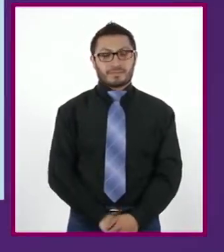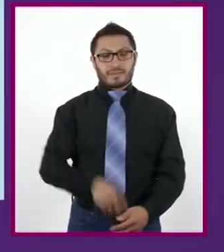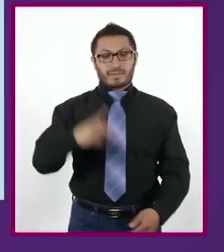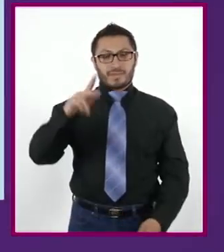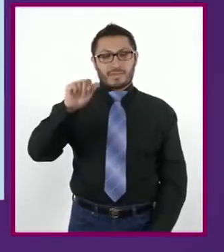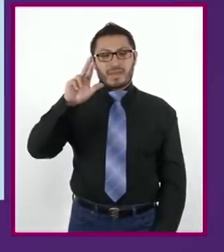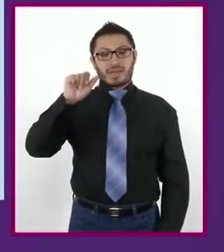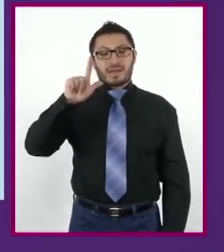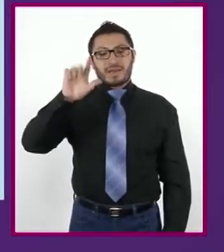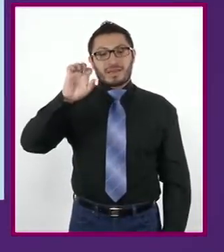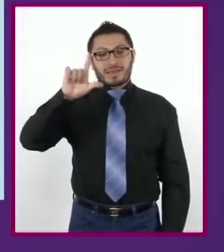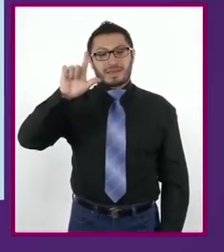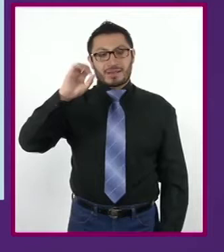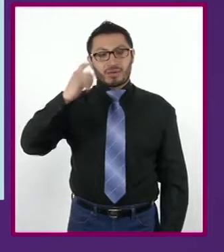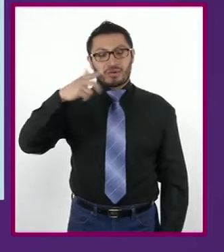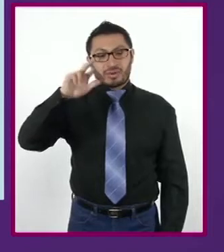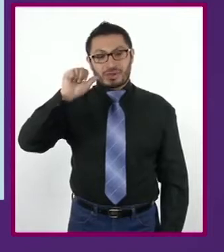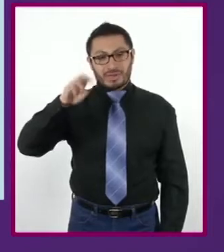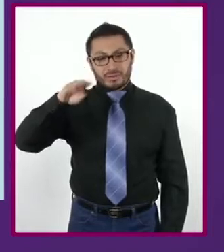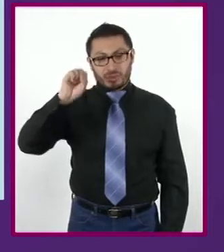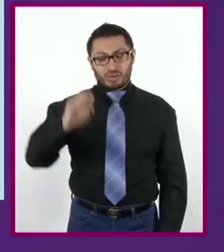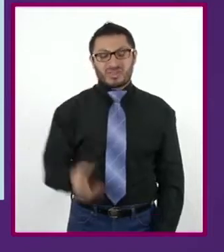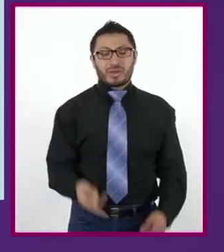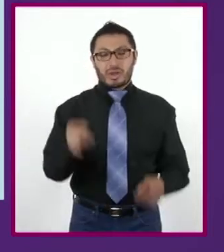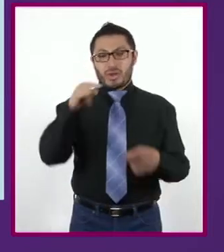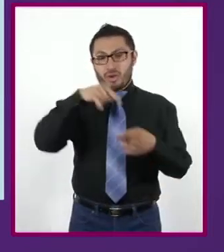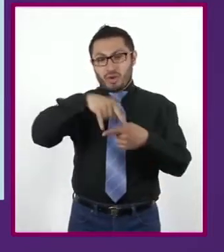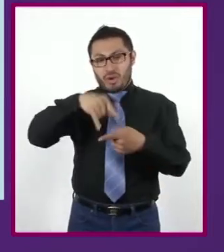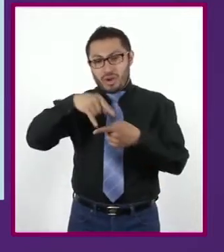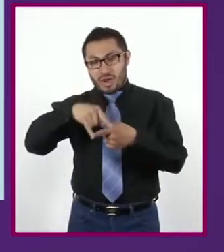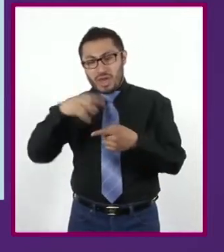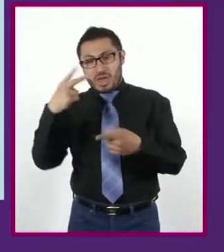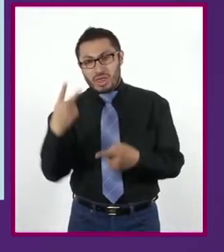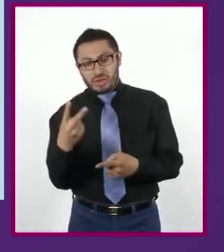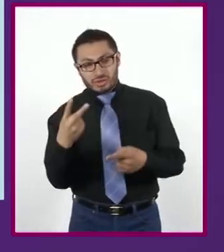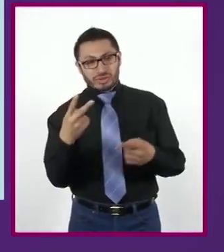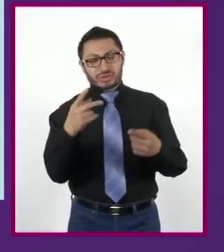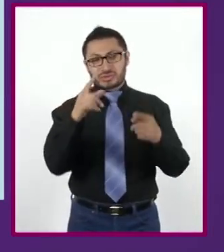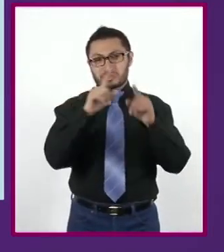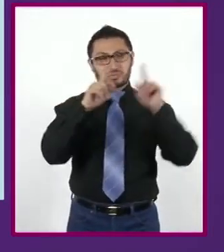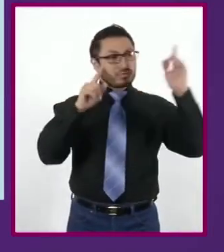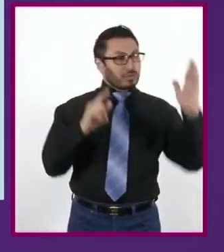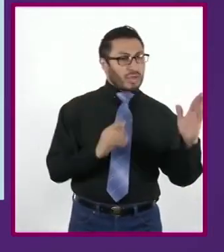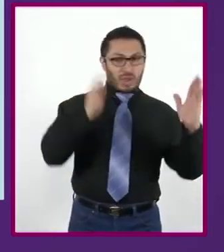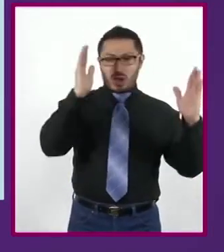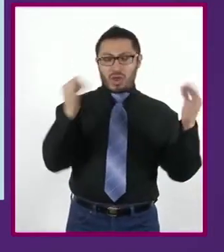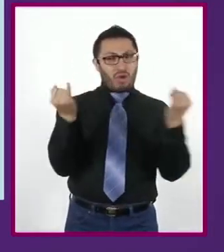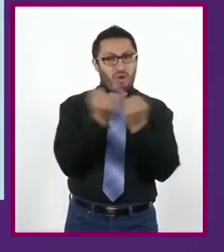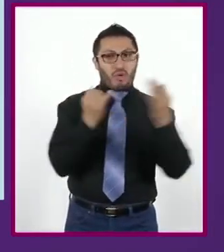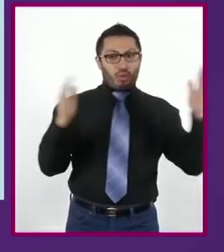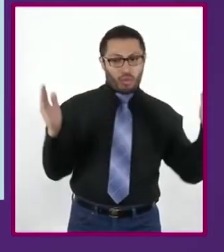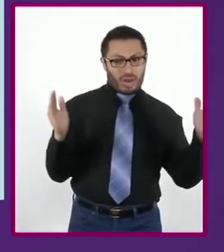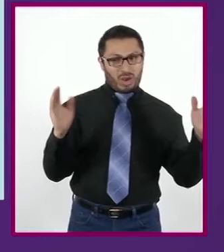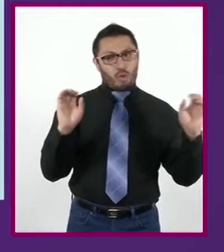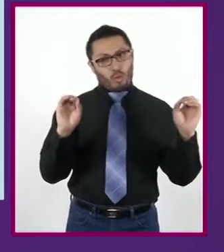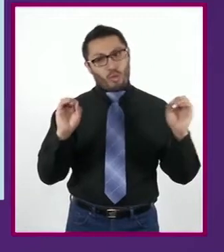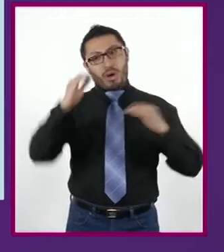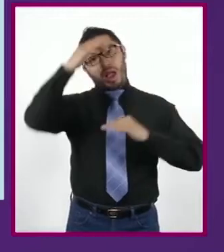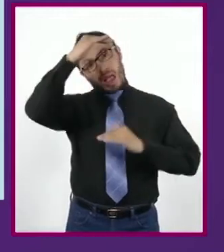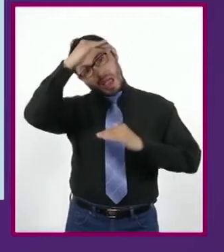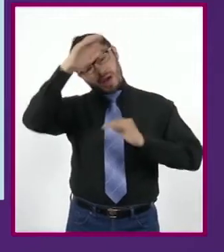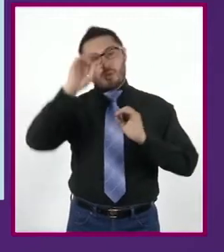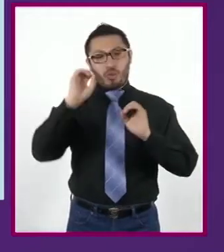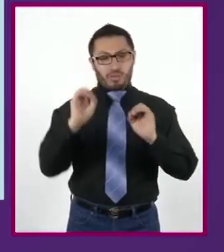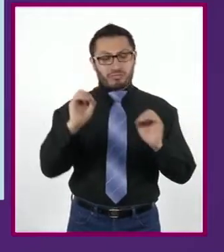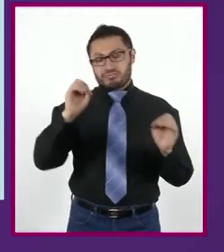Paralelogramos. Cuadriláteros con 2 parejas de lados paralelos iguales. Observen las parejas